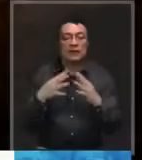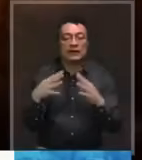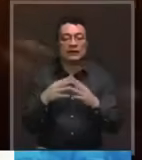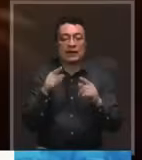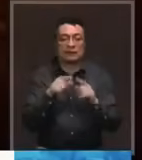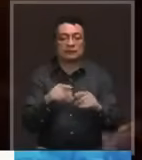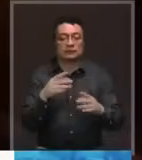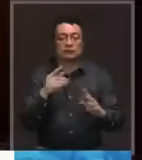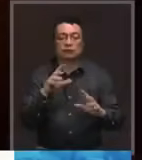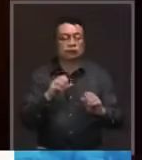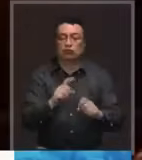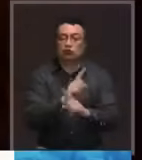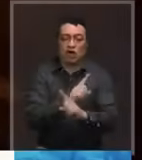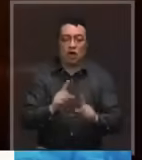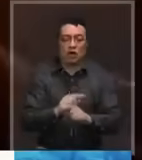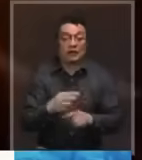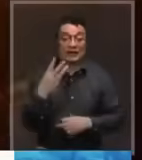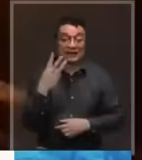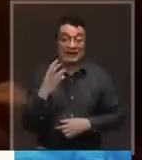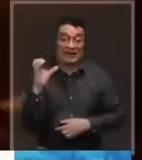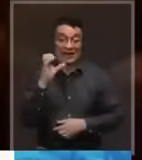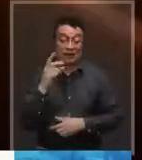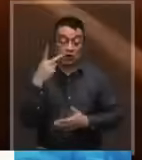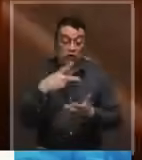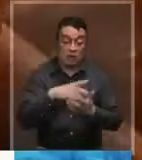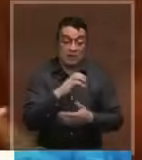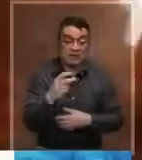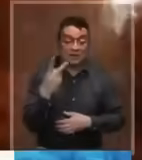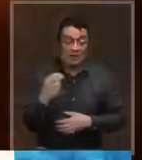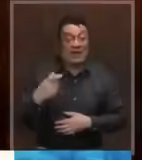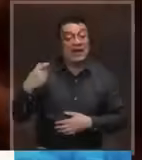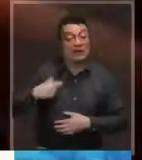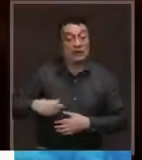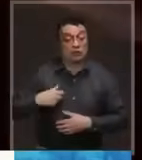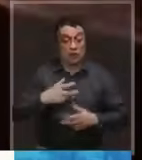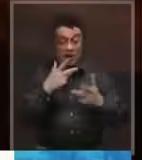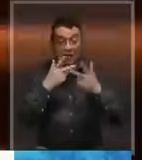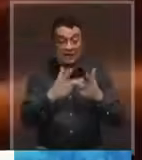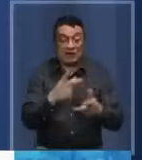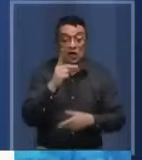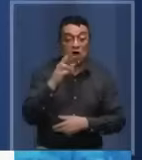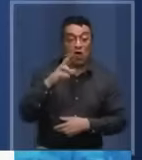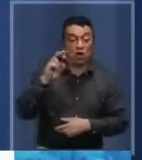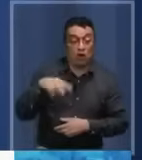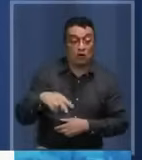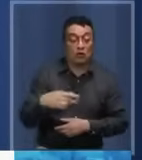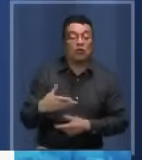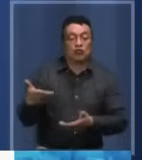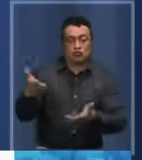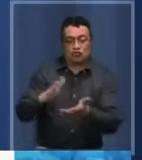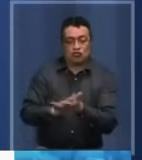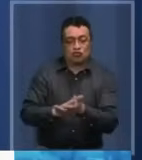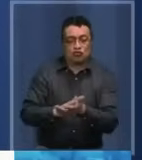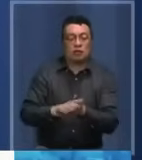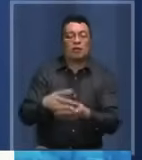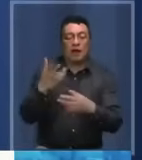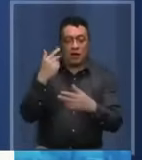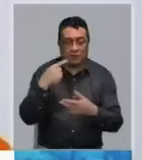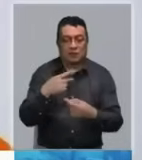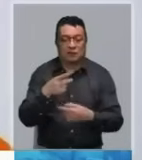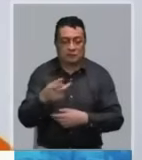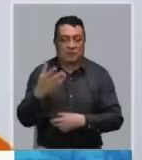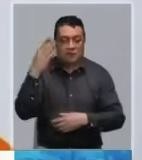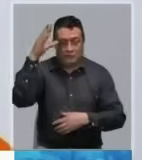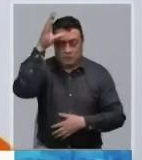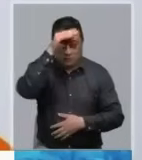atentado. El 3 de enero de 2020, un ataque estadounidense con drones mató a Qasem Soleimani, descrito en ese entonces por